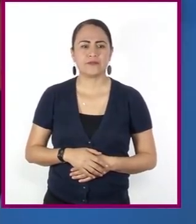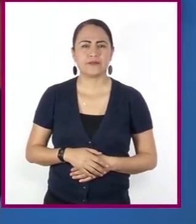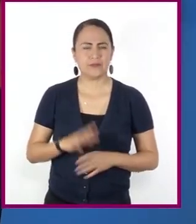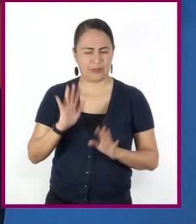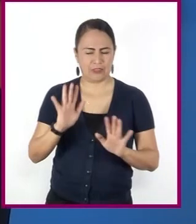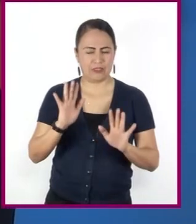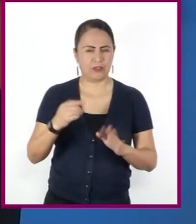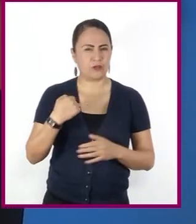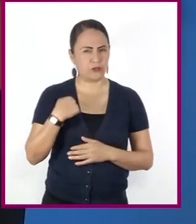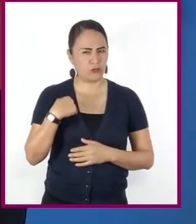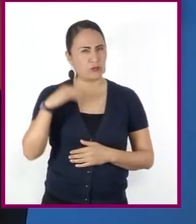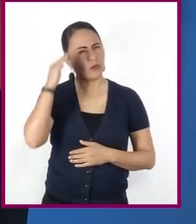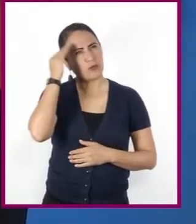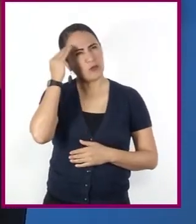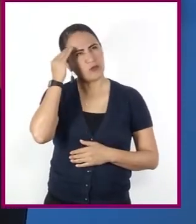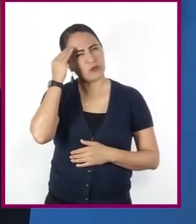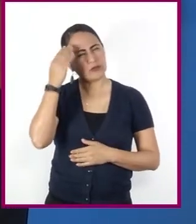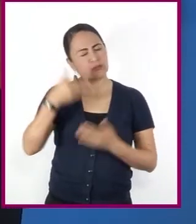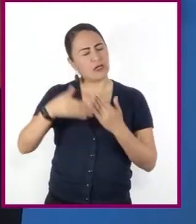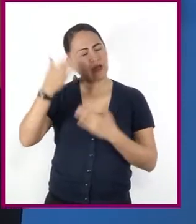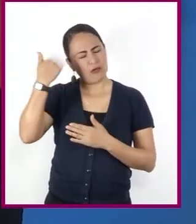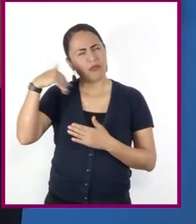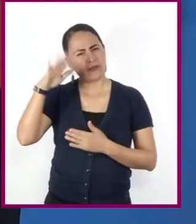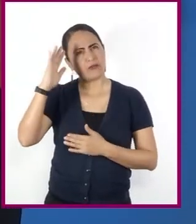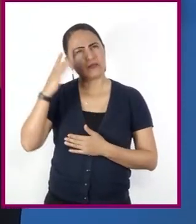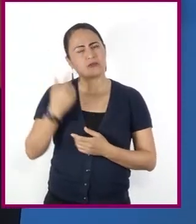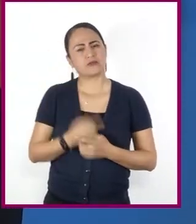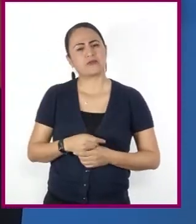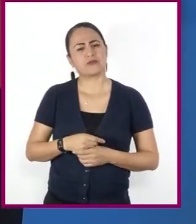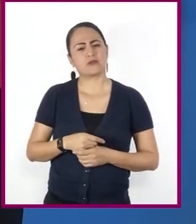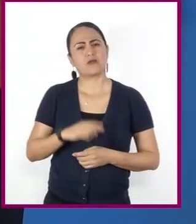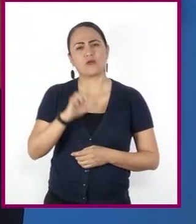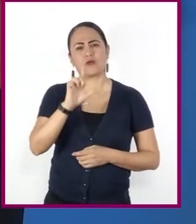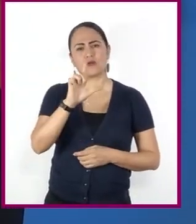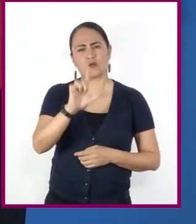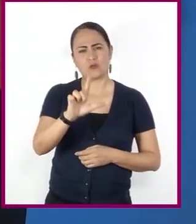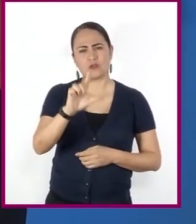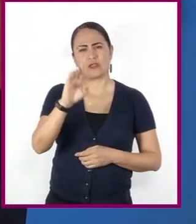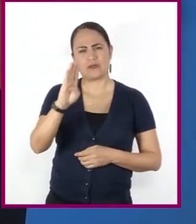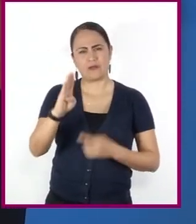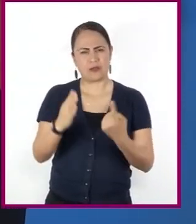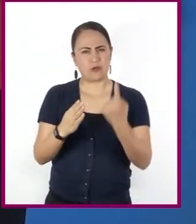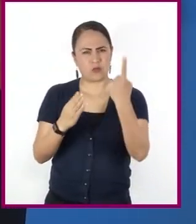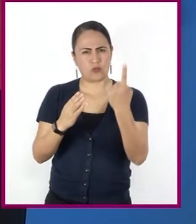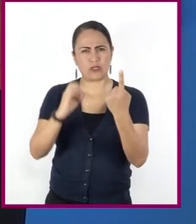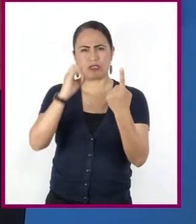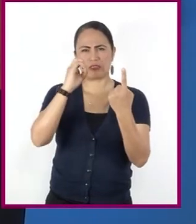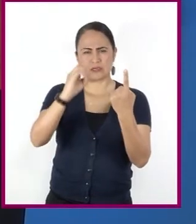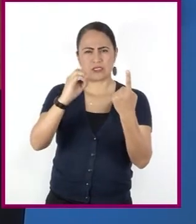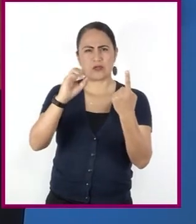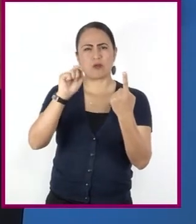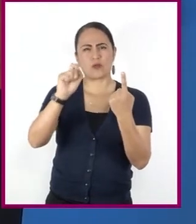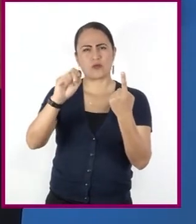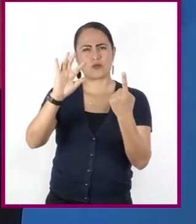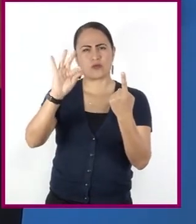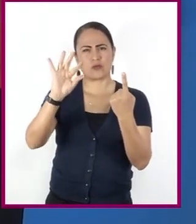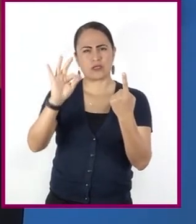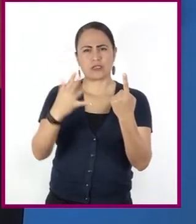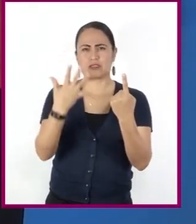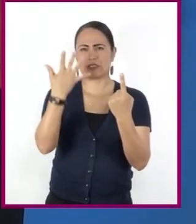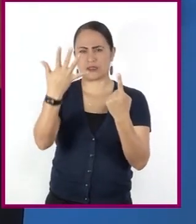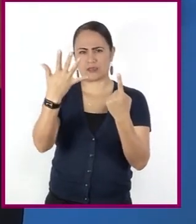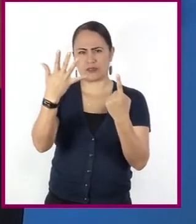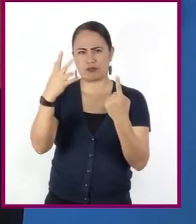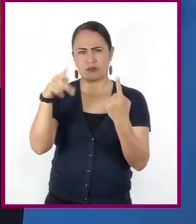Voy a hacer uso del conocimiento adquirido. Una libra equivale a 0.45 kilogramos.